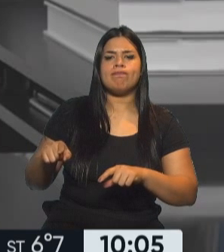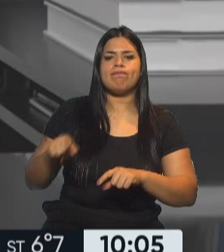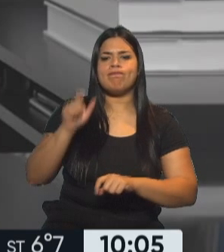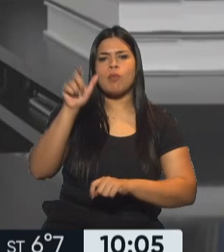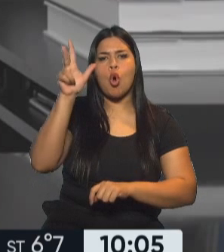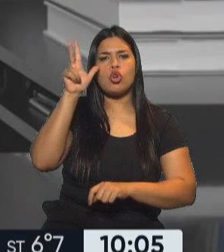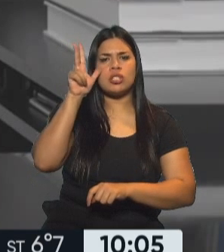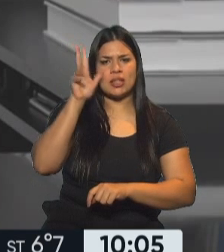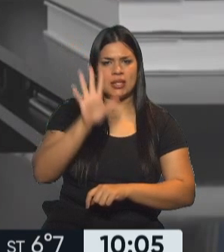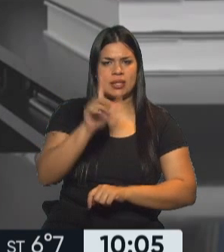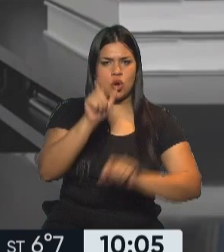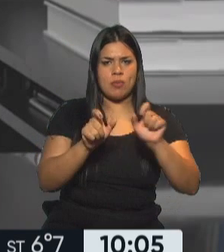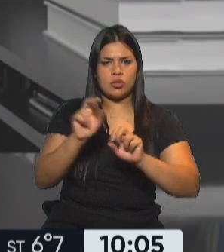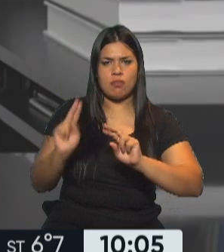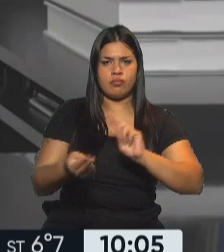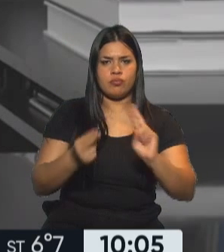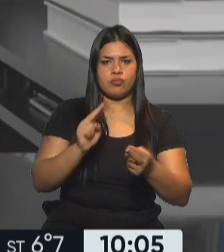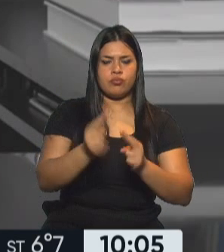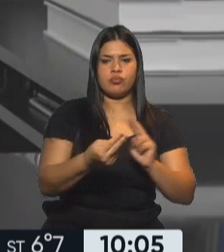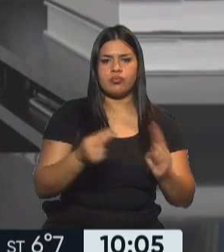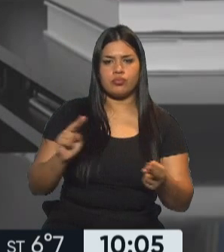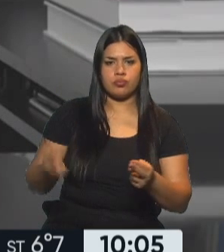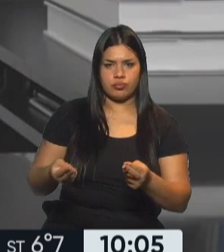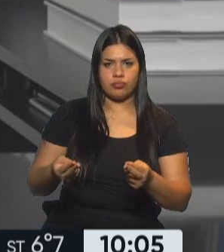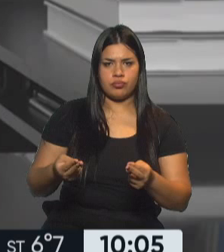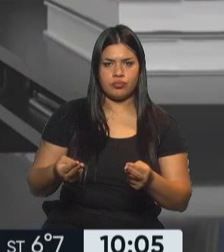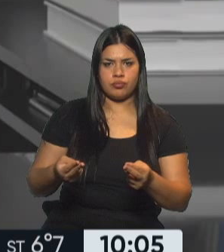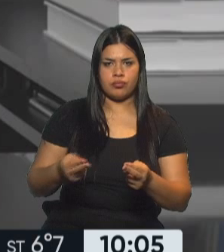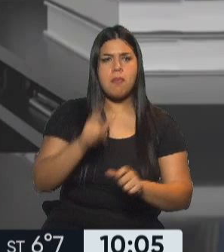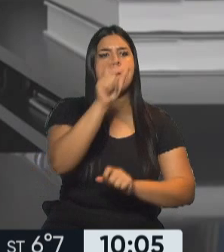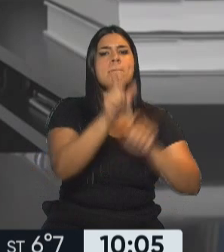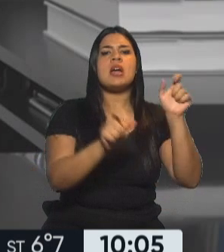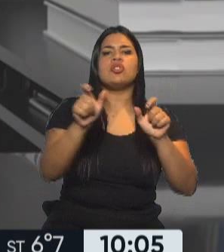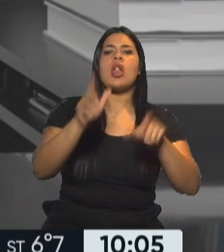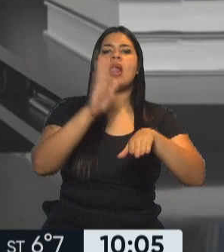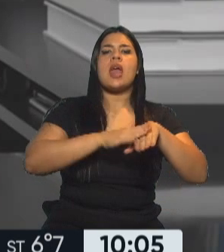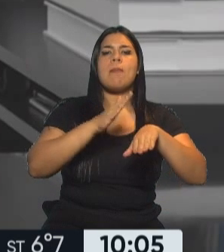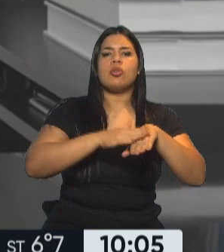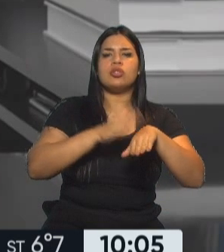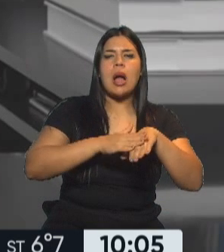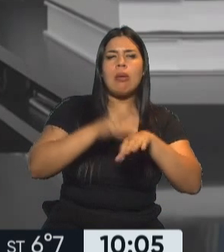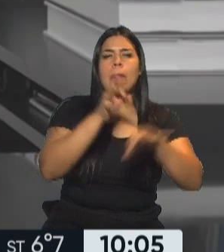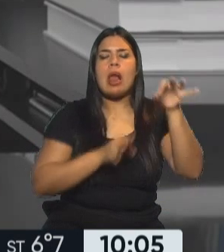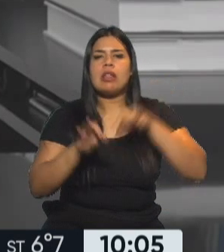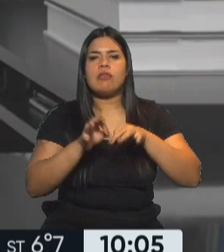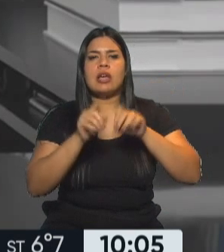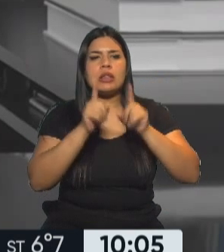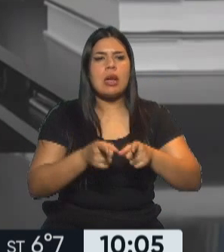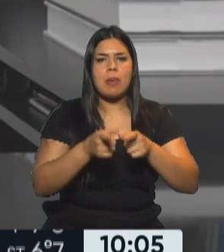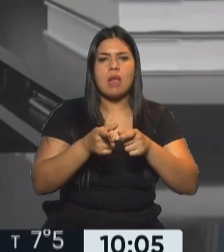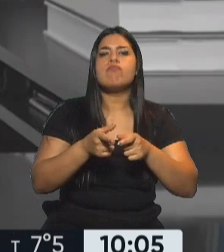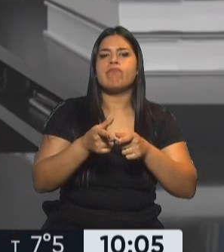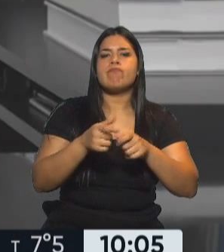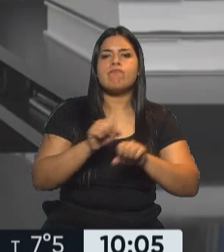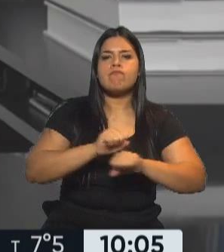85 personas, bregamos para que los responsables materiales e intelectuales de la masacre sean